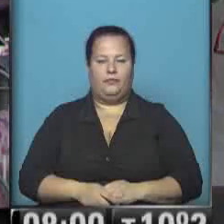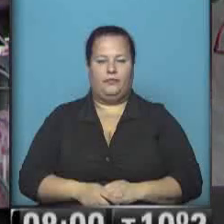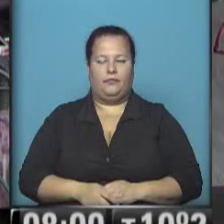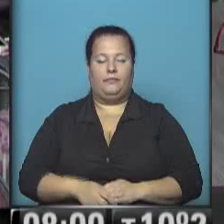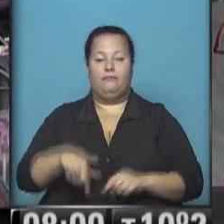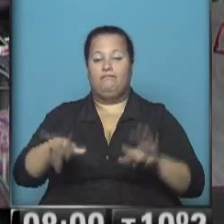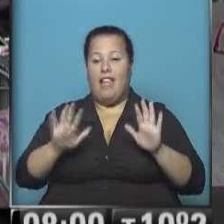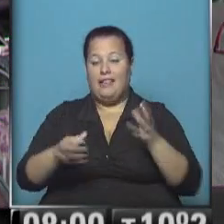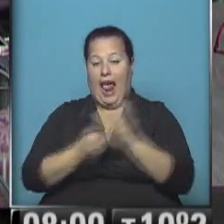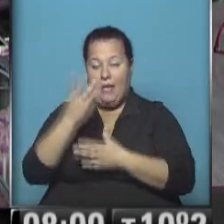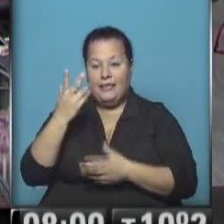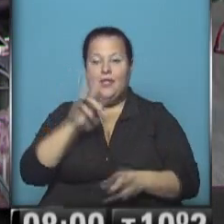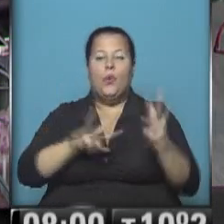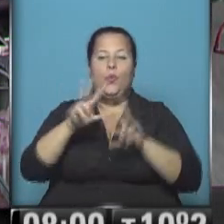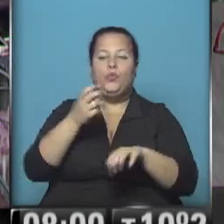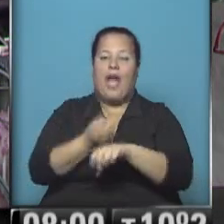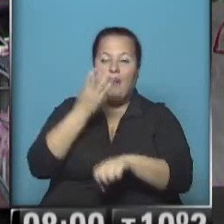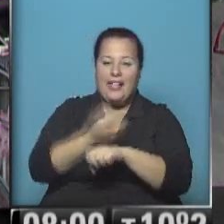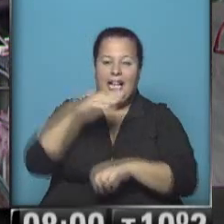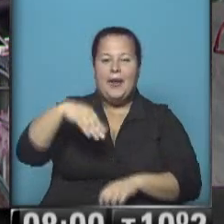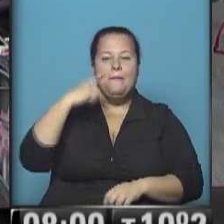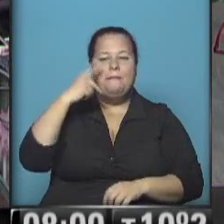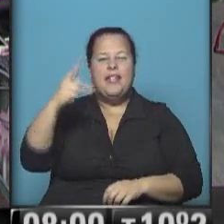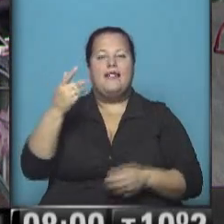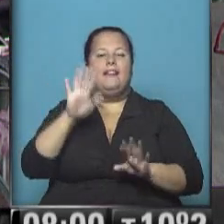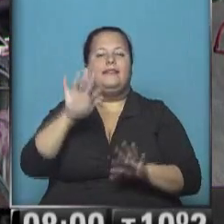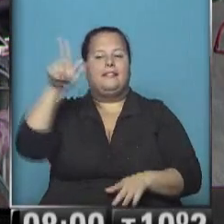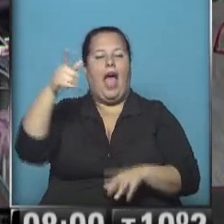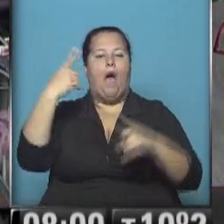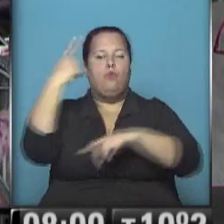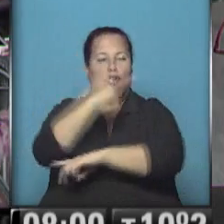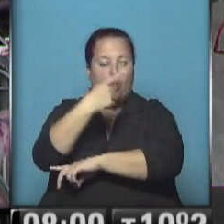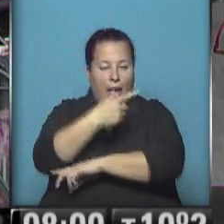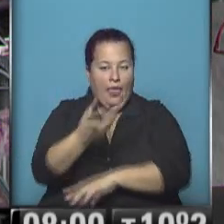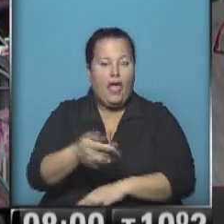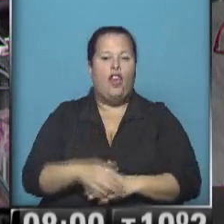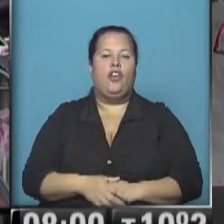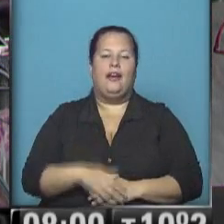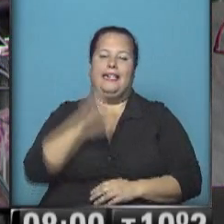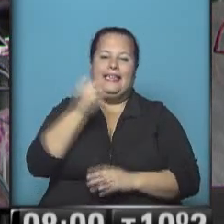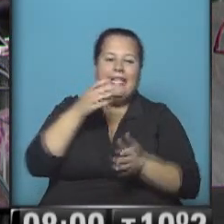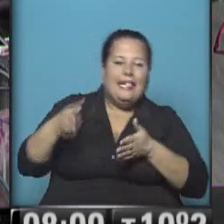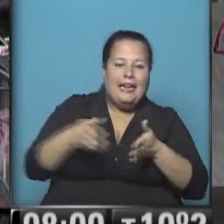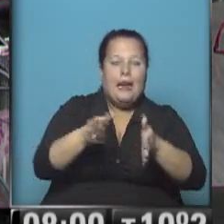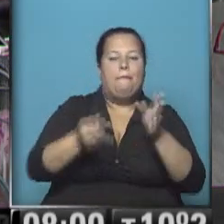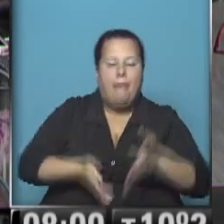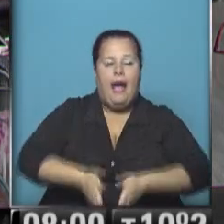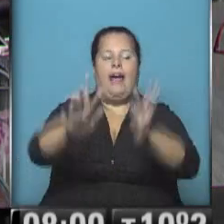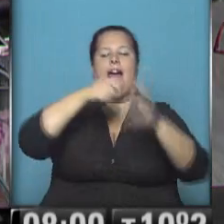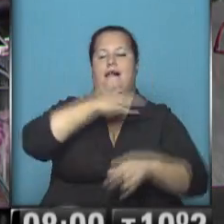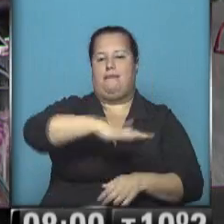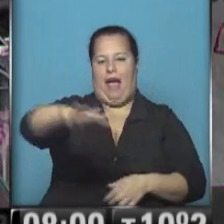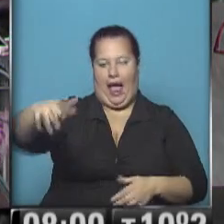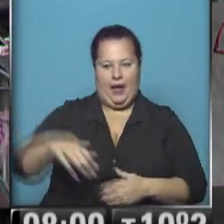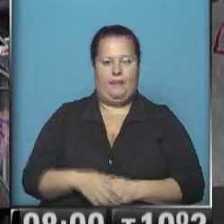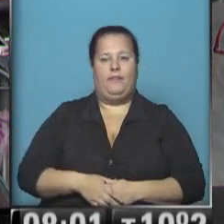estamos en la mañana de hoy buscando una ballena de la ballena minke que está allí en puerto madero tratando encausarla para que encuentre su destino